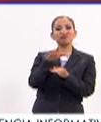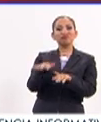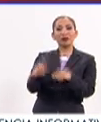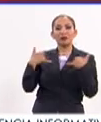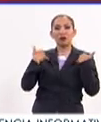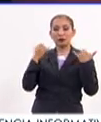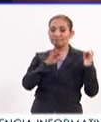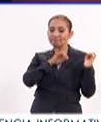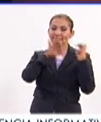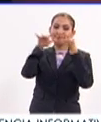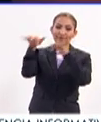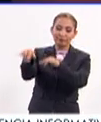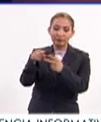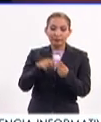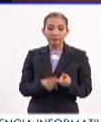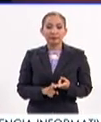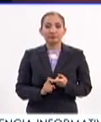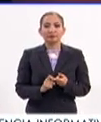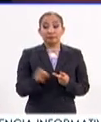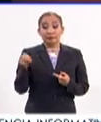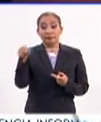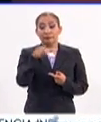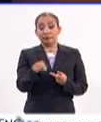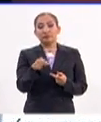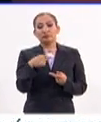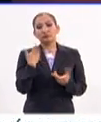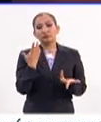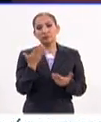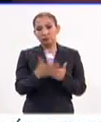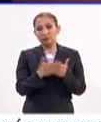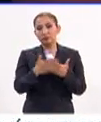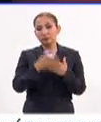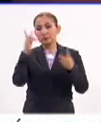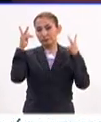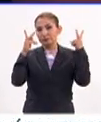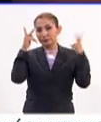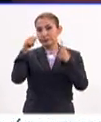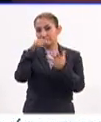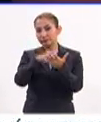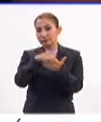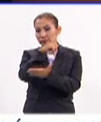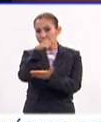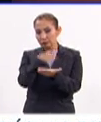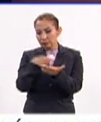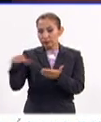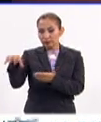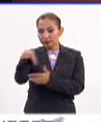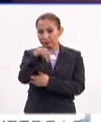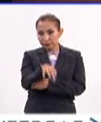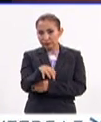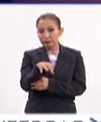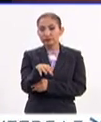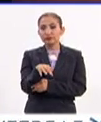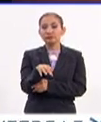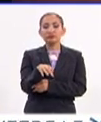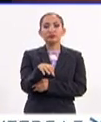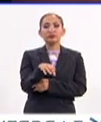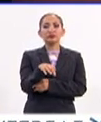para jóvenes que van a visitar esas islas